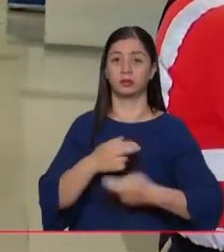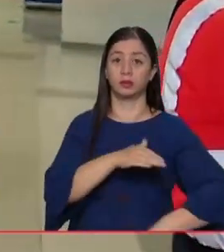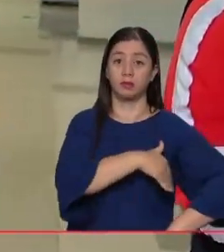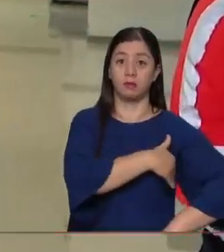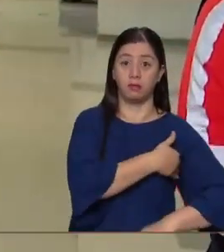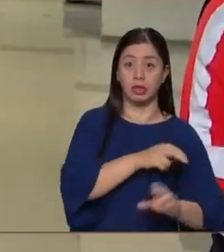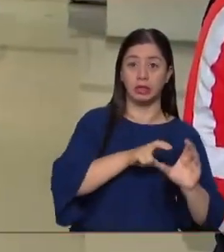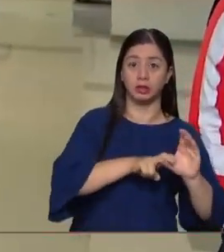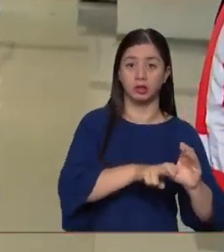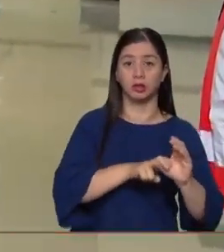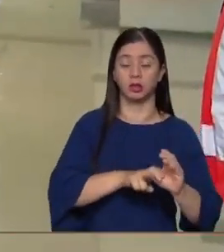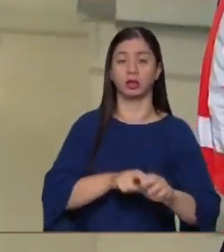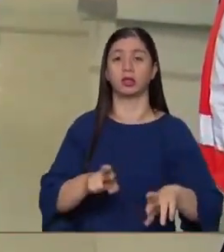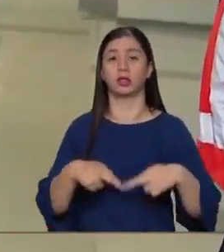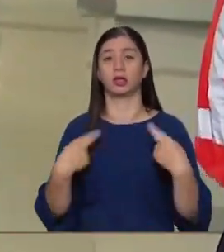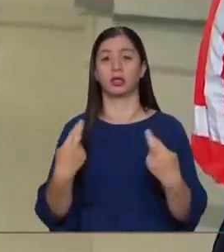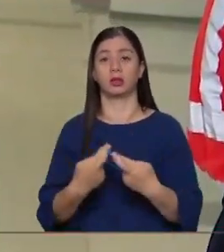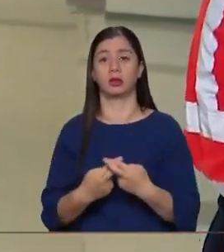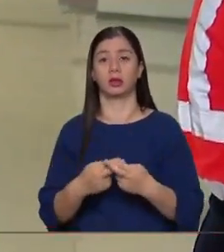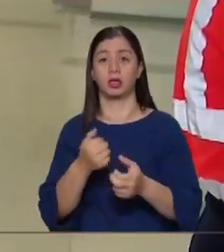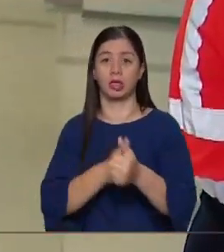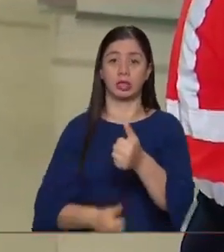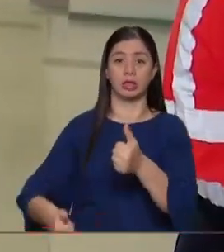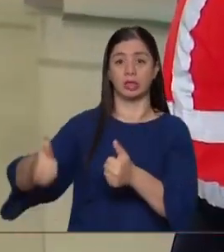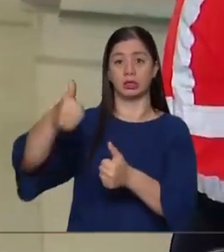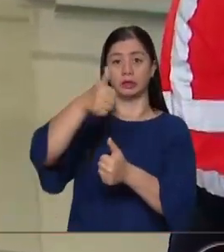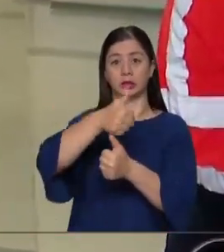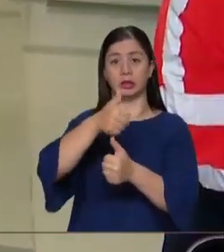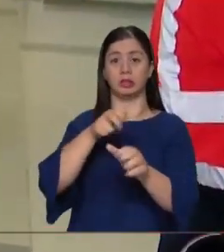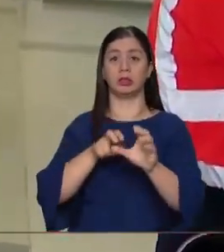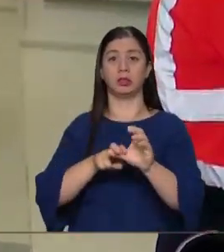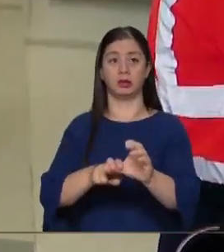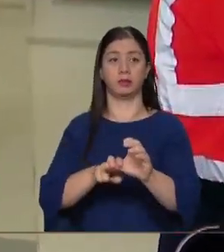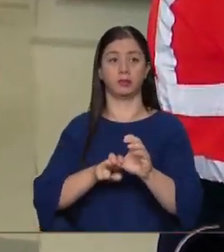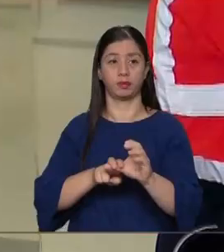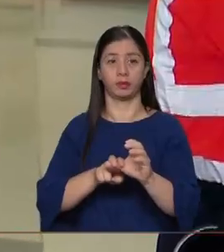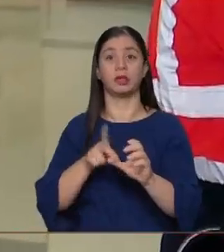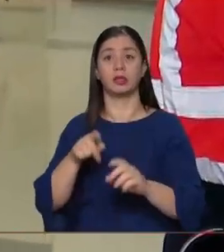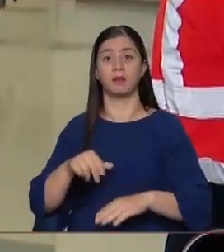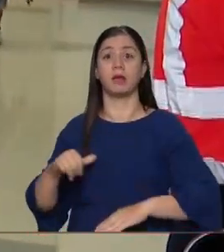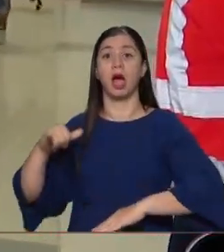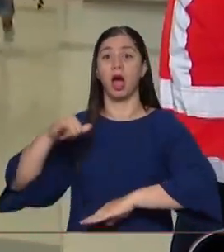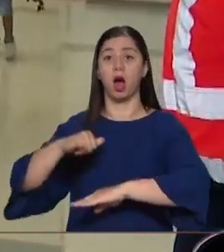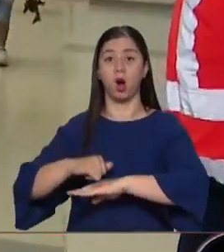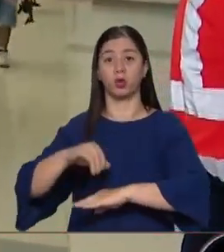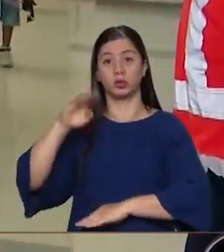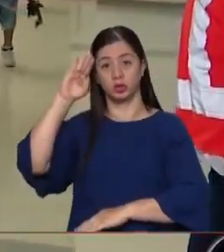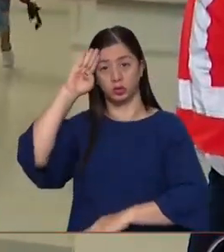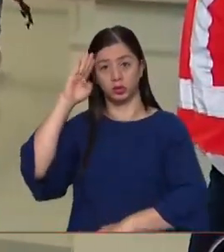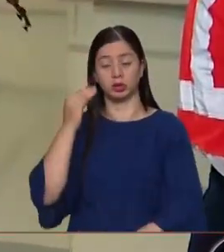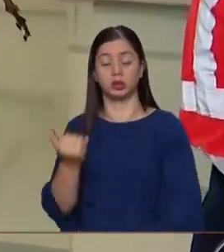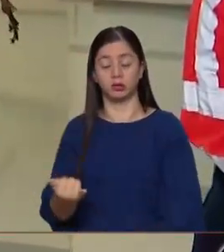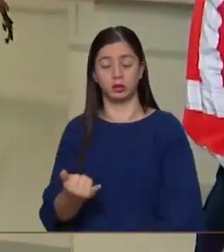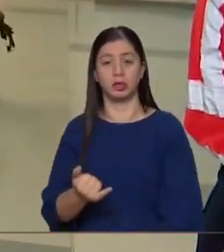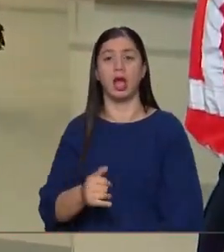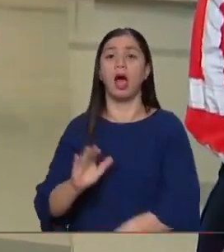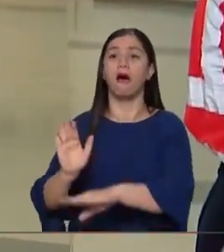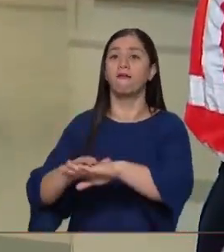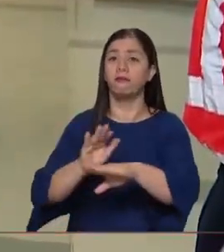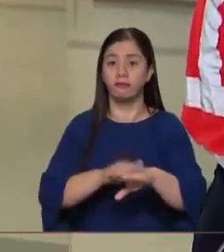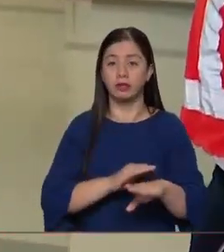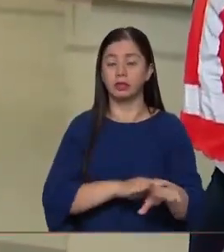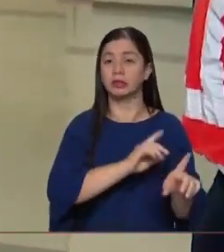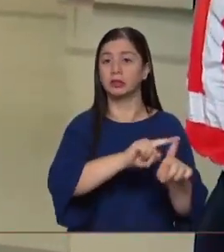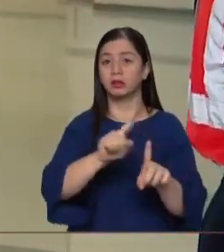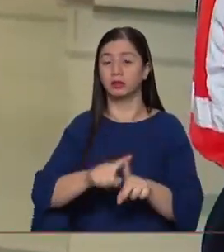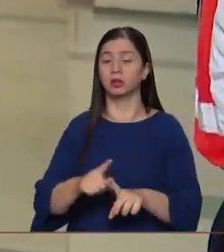de Transportes, el superintendente de Transportes, incluso la Aeronáutica Civil, en donde hicieron varios anuncios. Algunos de